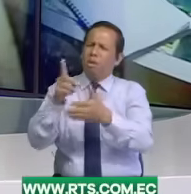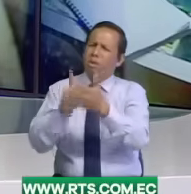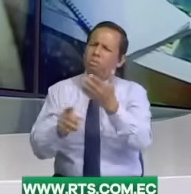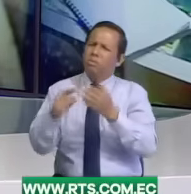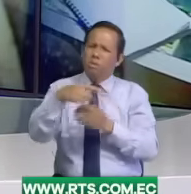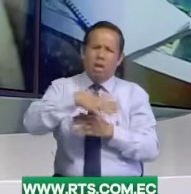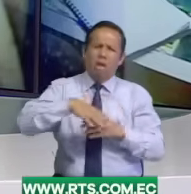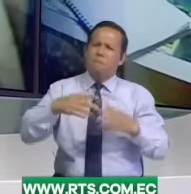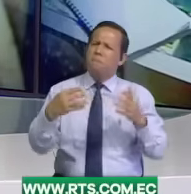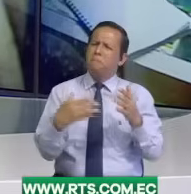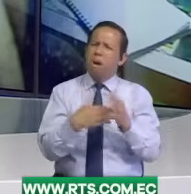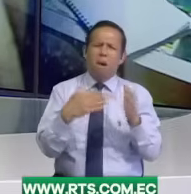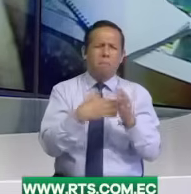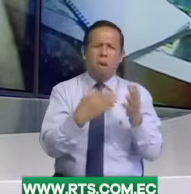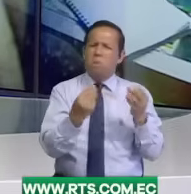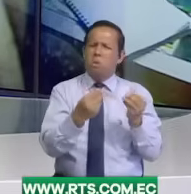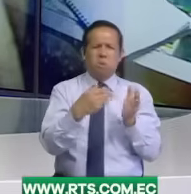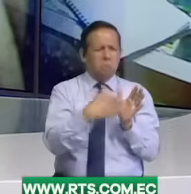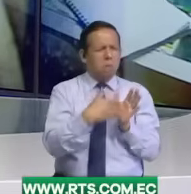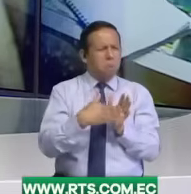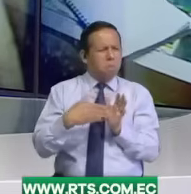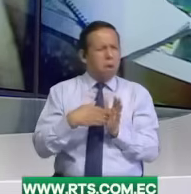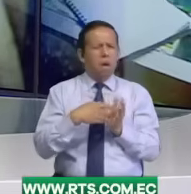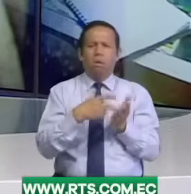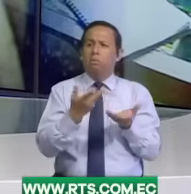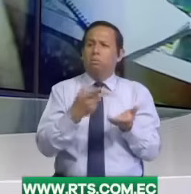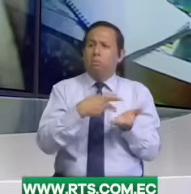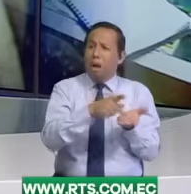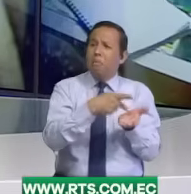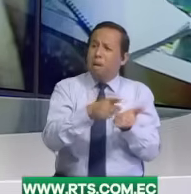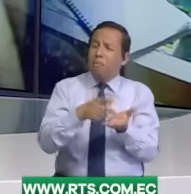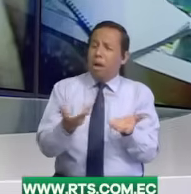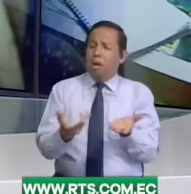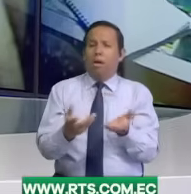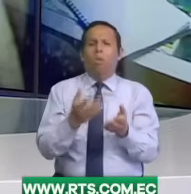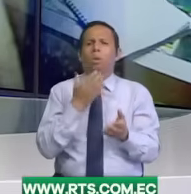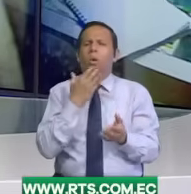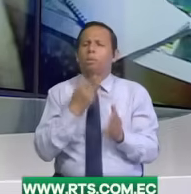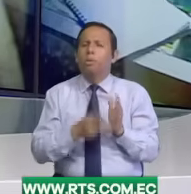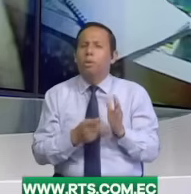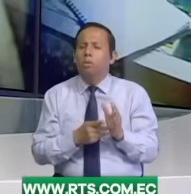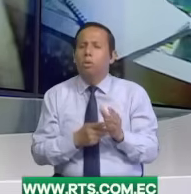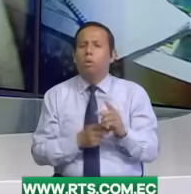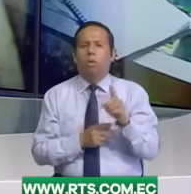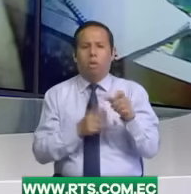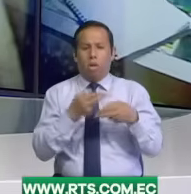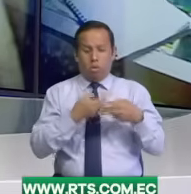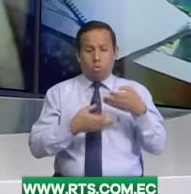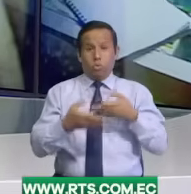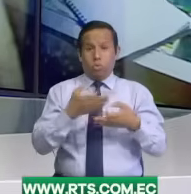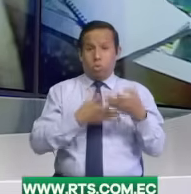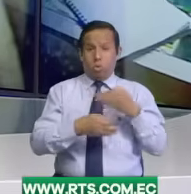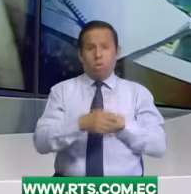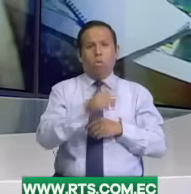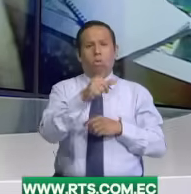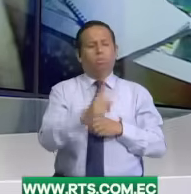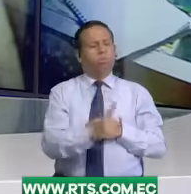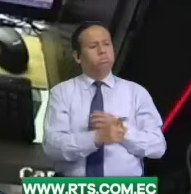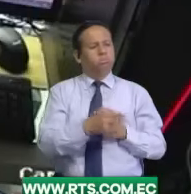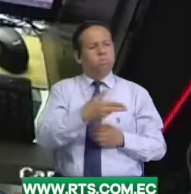seguridad. Esto luego de que una despensa fue baleada porque su propietario no pagó la vacuna.